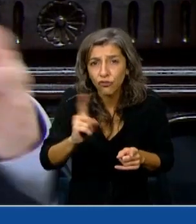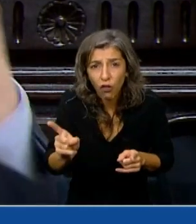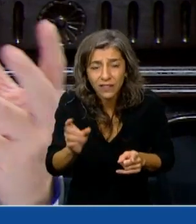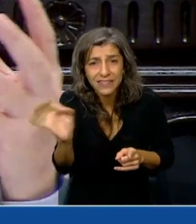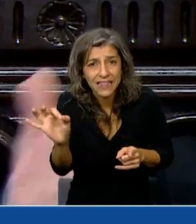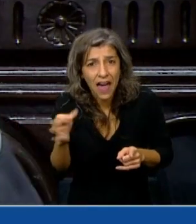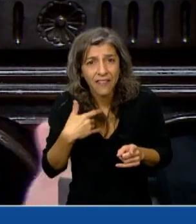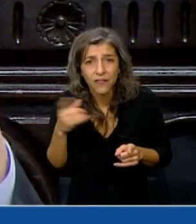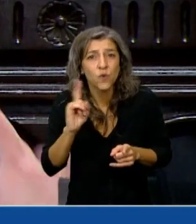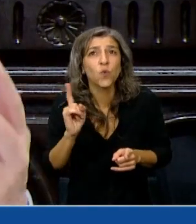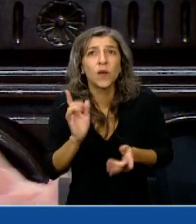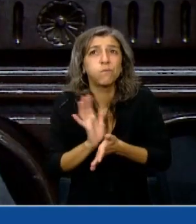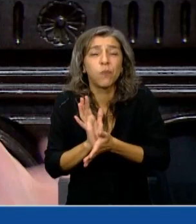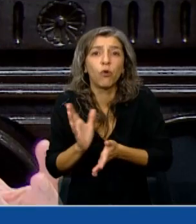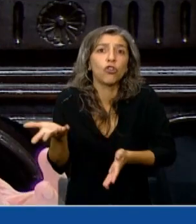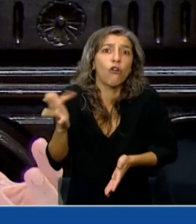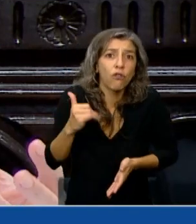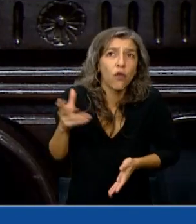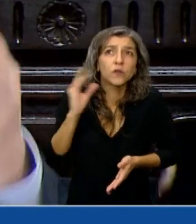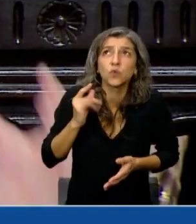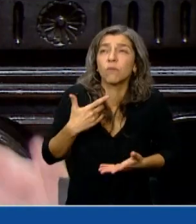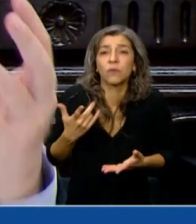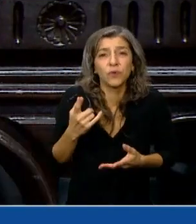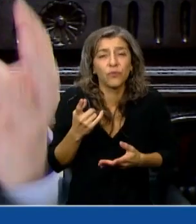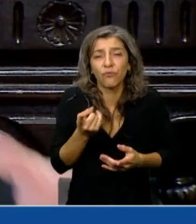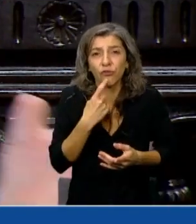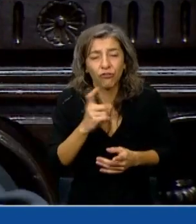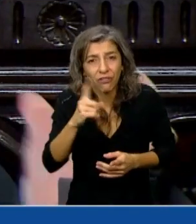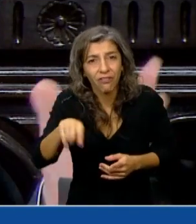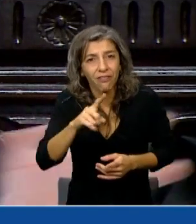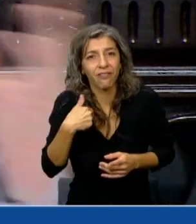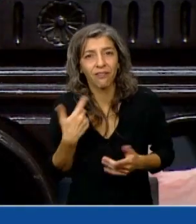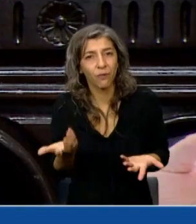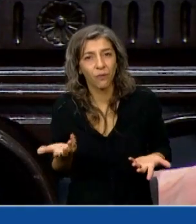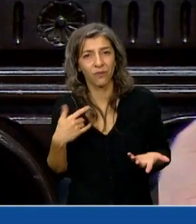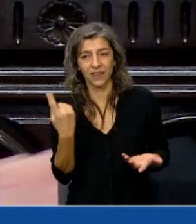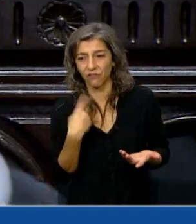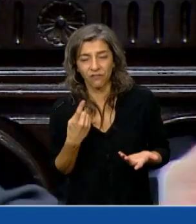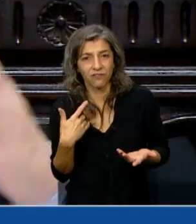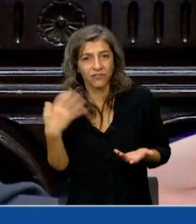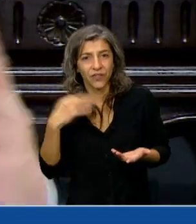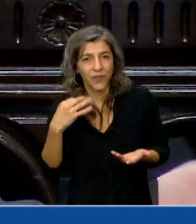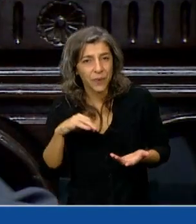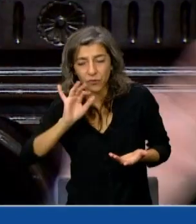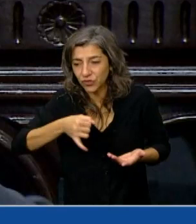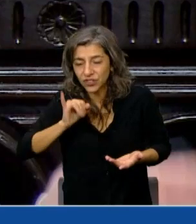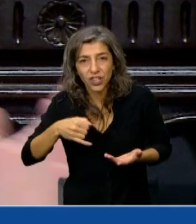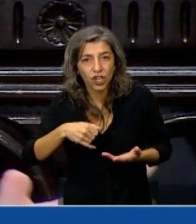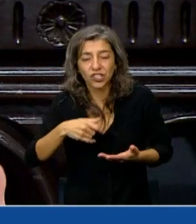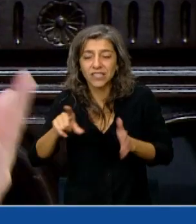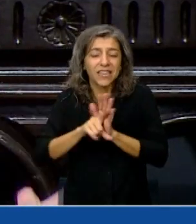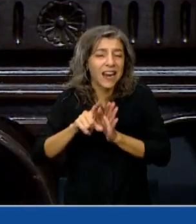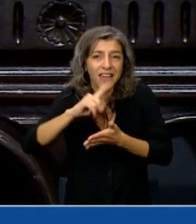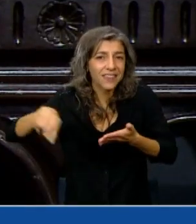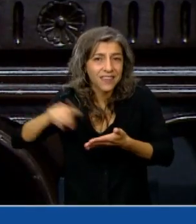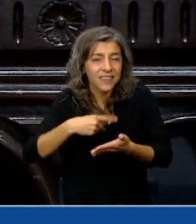en las orejas que estamos haciendo una cuestión de, al no derogar esta ley así? Sencillo, deroguemos esta ley, esto fue un